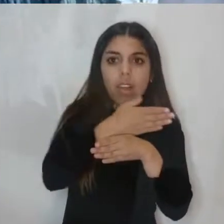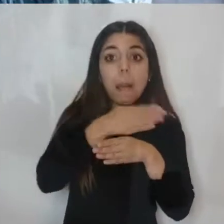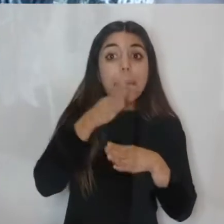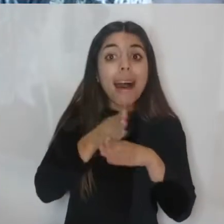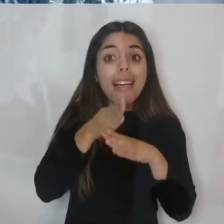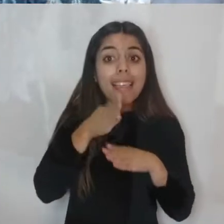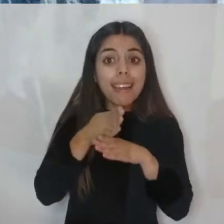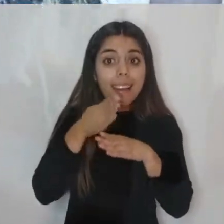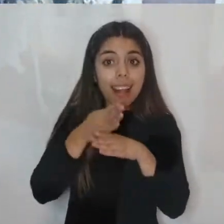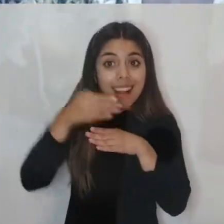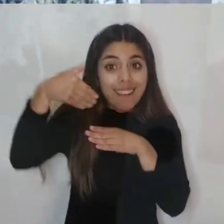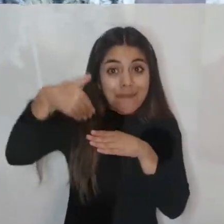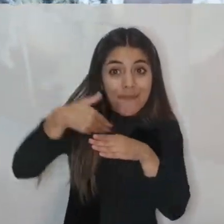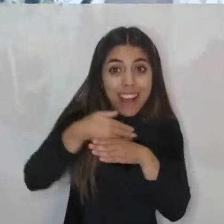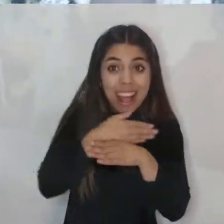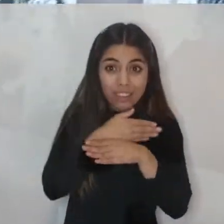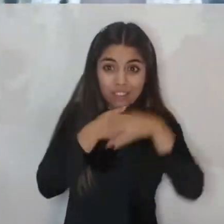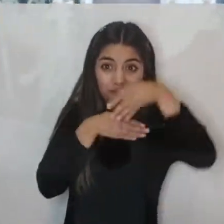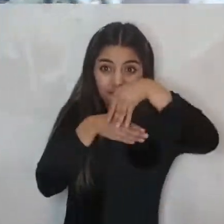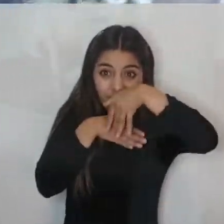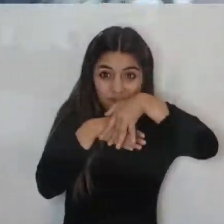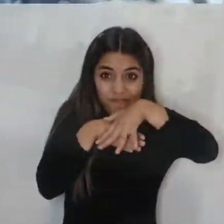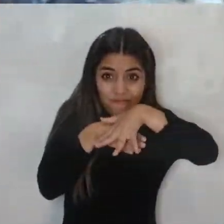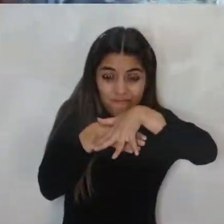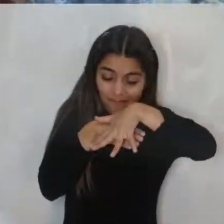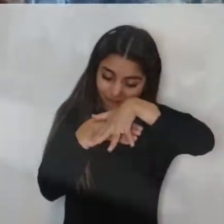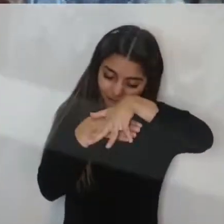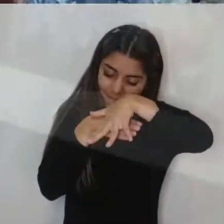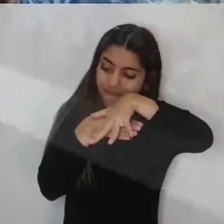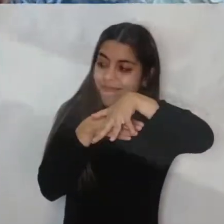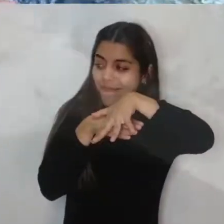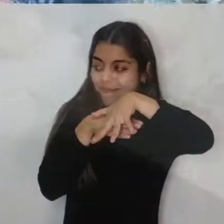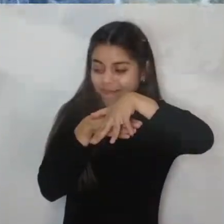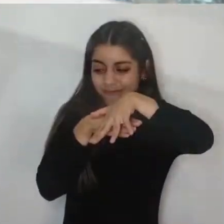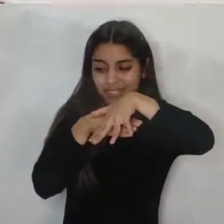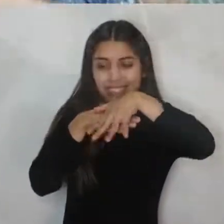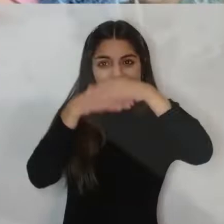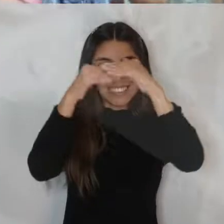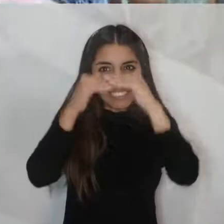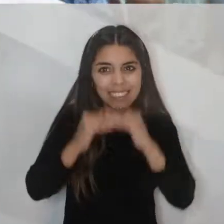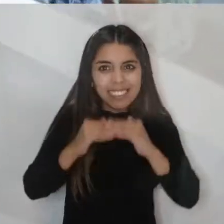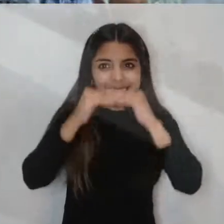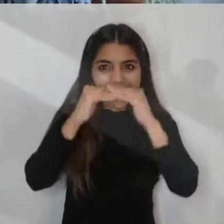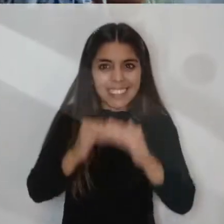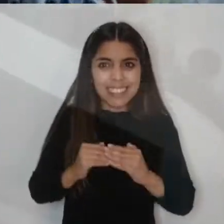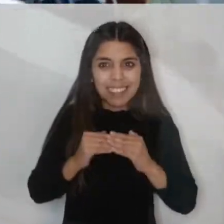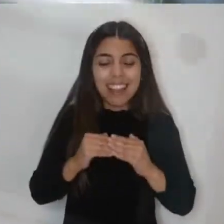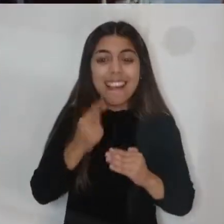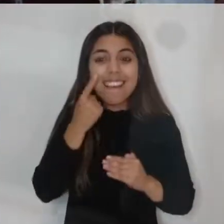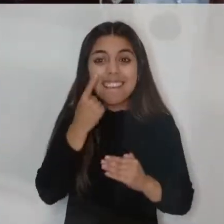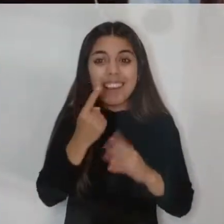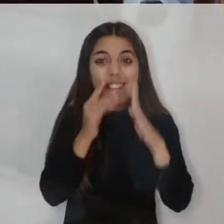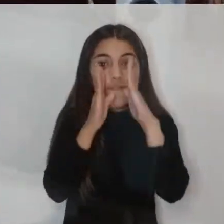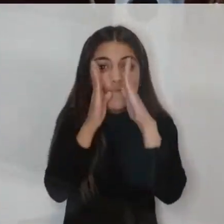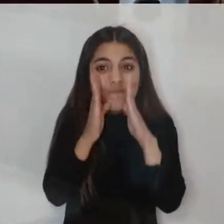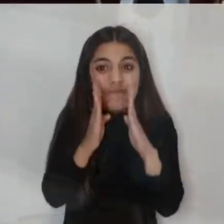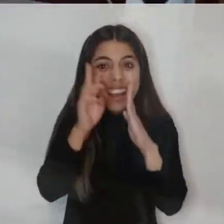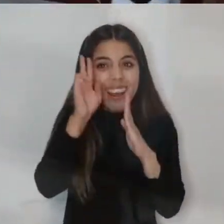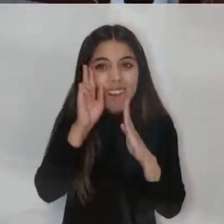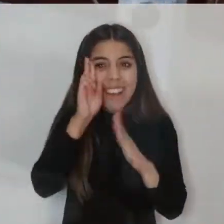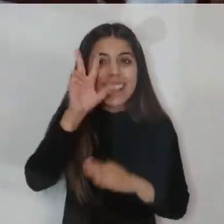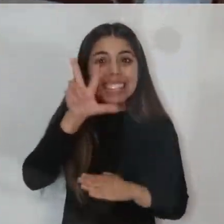para que el tejido me quede todo de lo acorde de los centímetros del fijador.